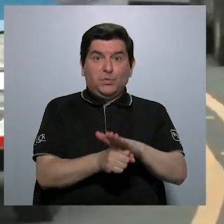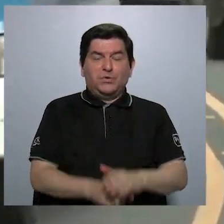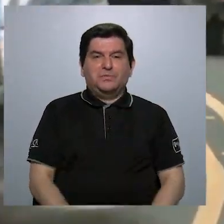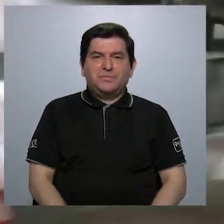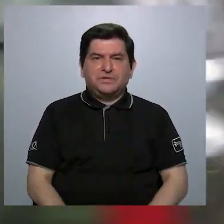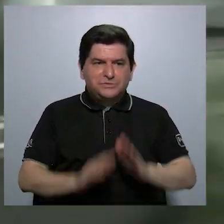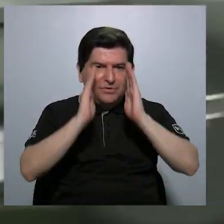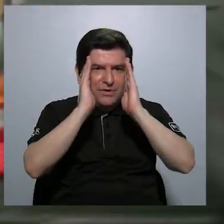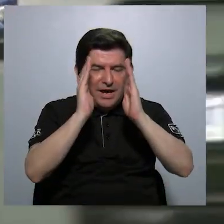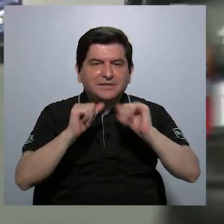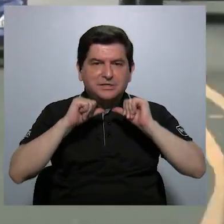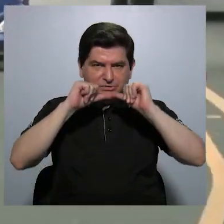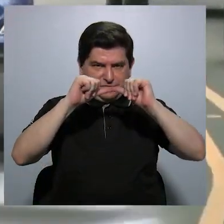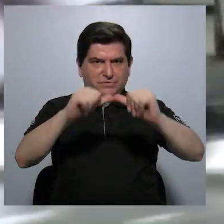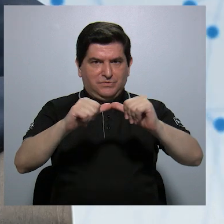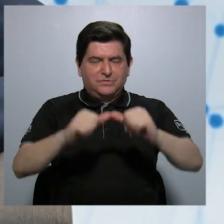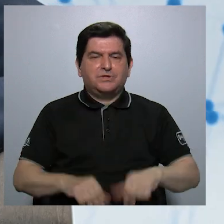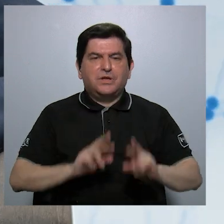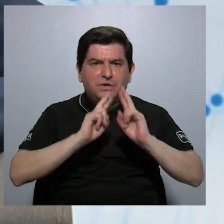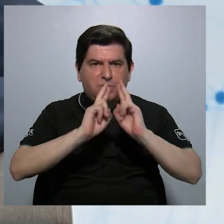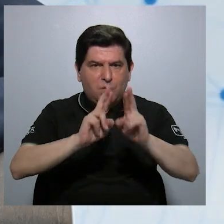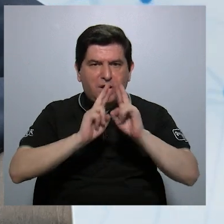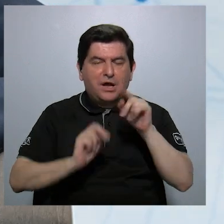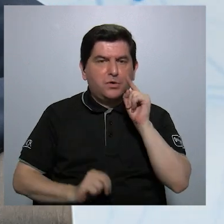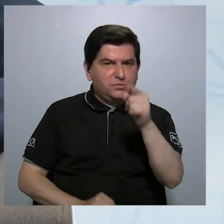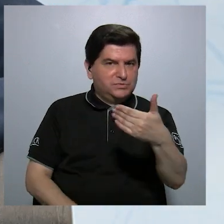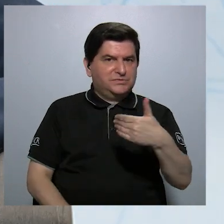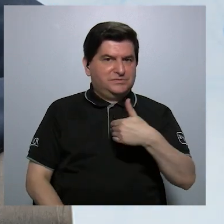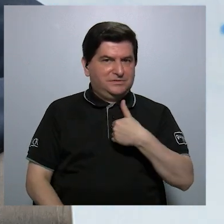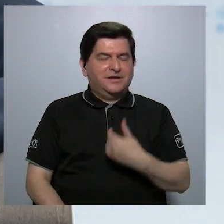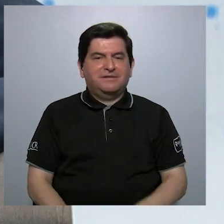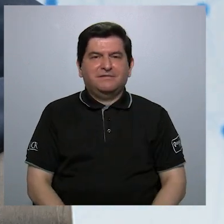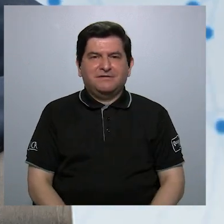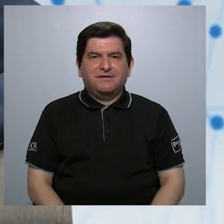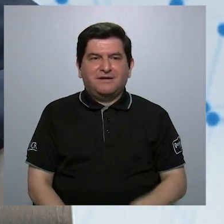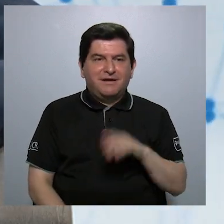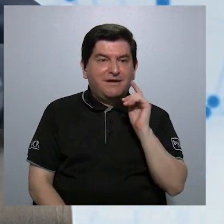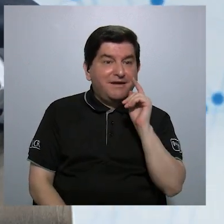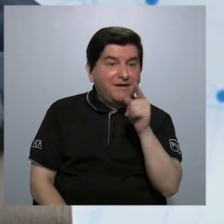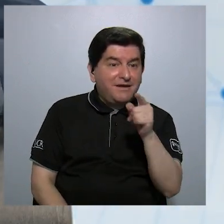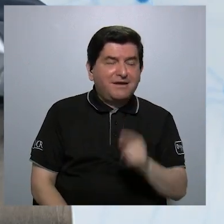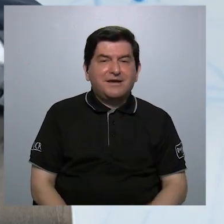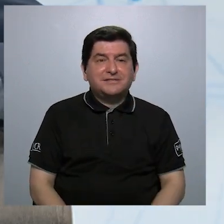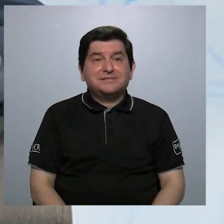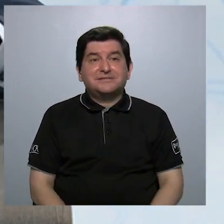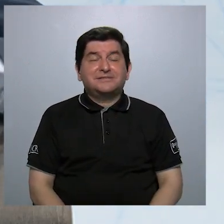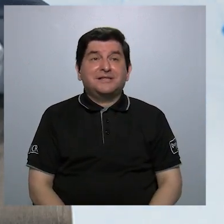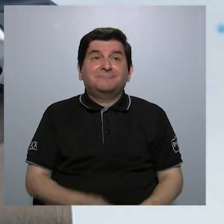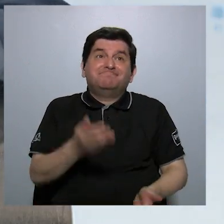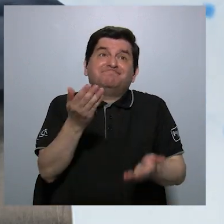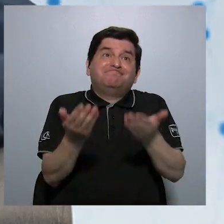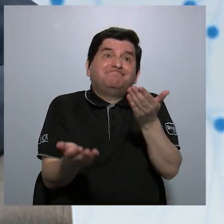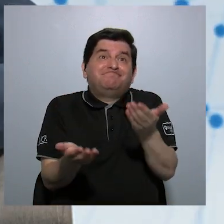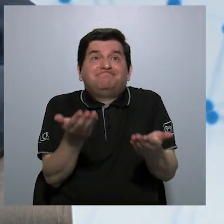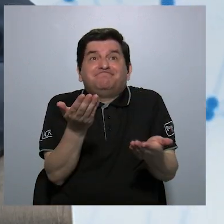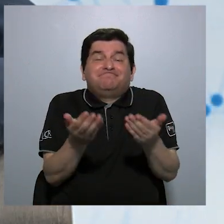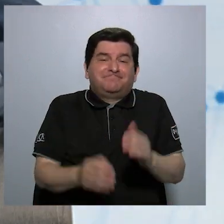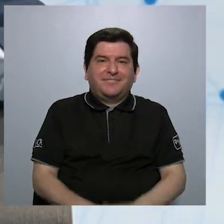porque vamos a estarle dando seguimiento a los resultados de ustedes en este eventual